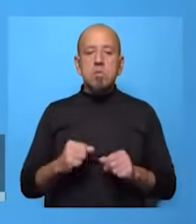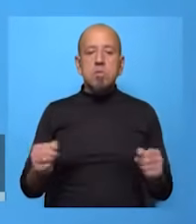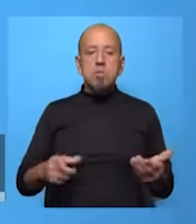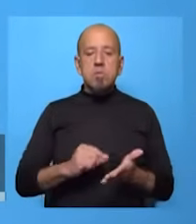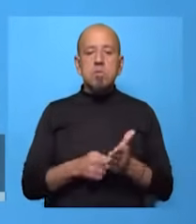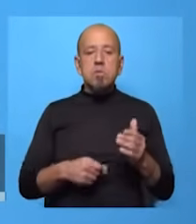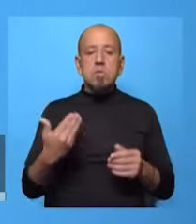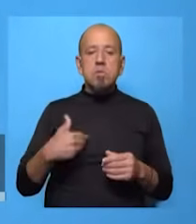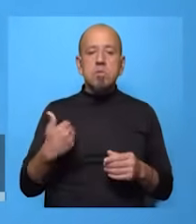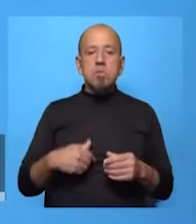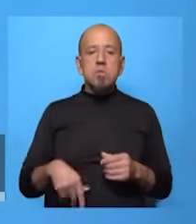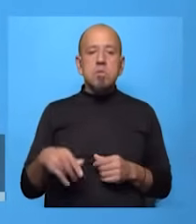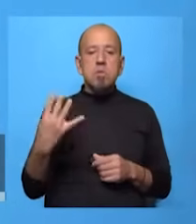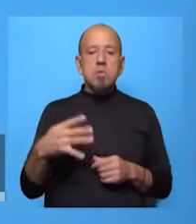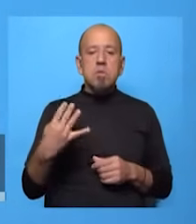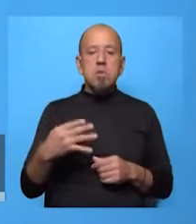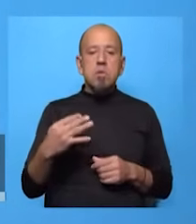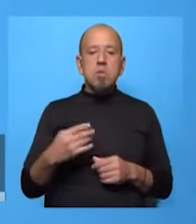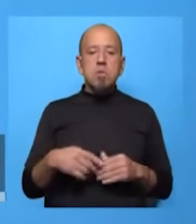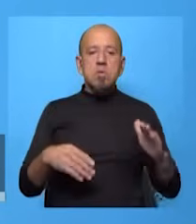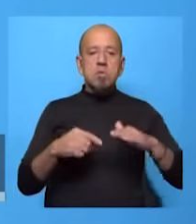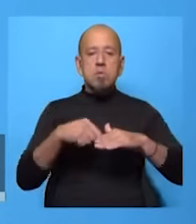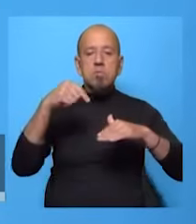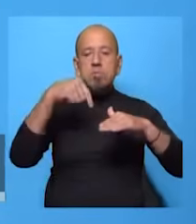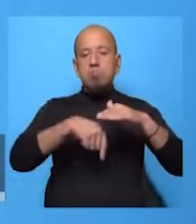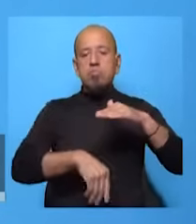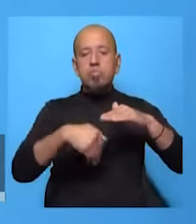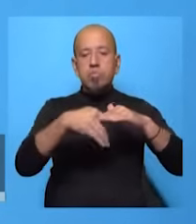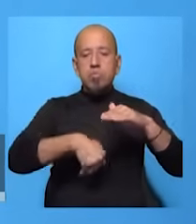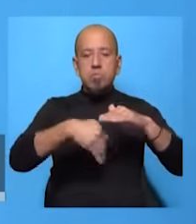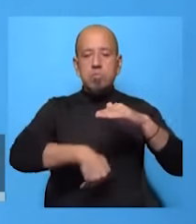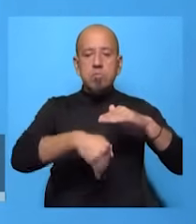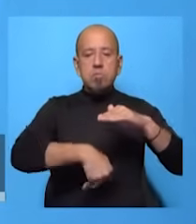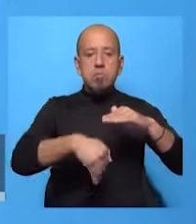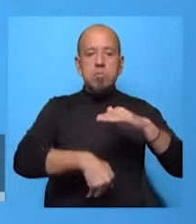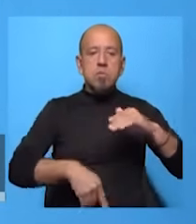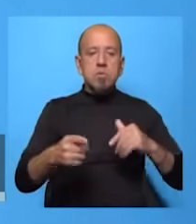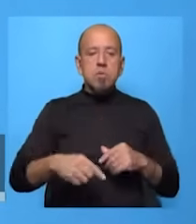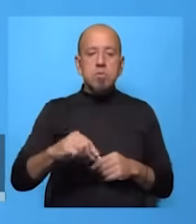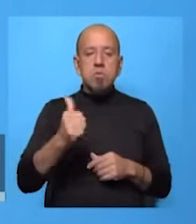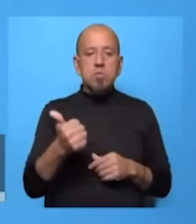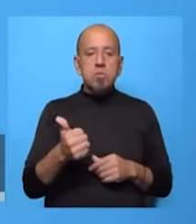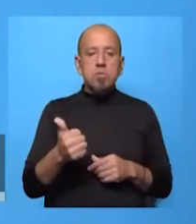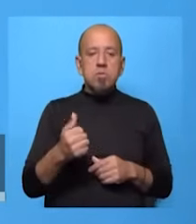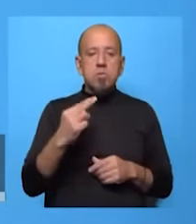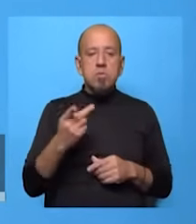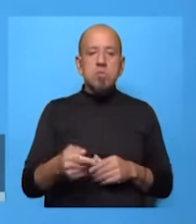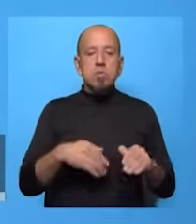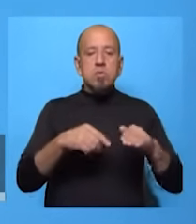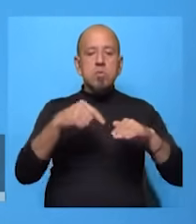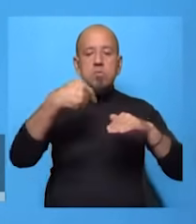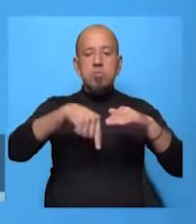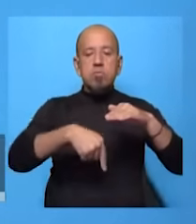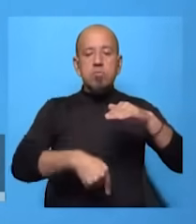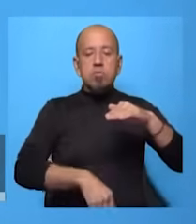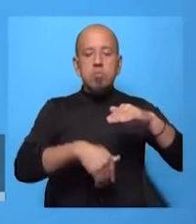con Argentina llevar a 14 Met el dragado del puerto de Montevideo el acceso al puerto ese es un logro para el país porque si tenemos un dragado a 14